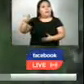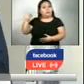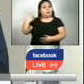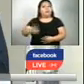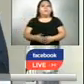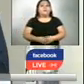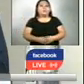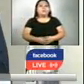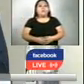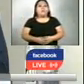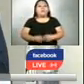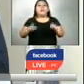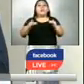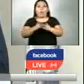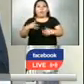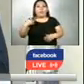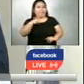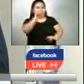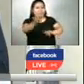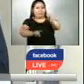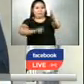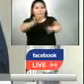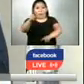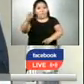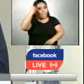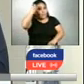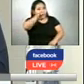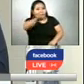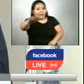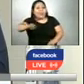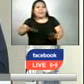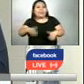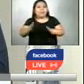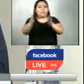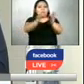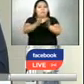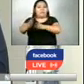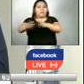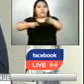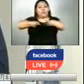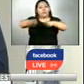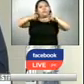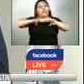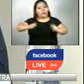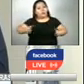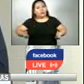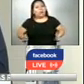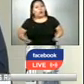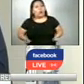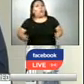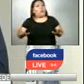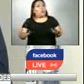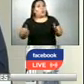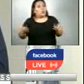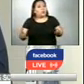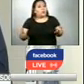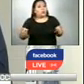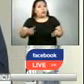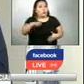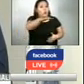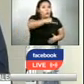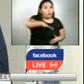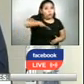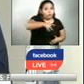anteriores. También consultamos la opinión de la gente sobre el plan control territorial y la recuperación de los